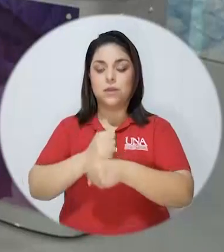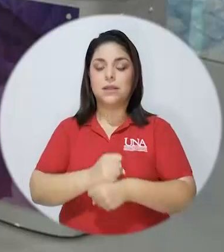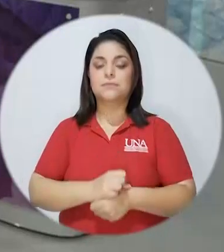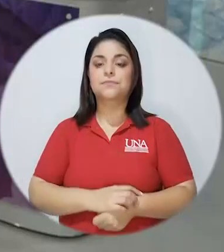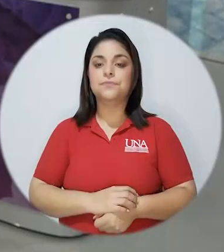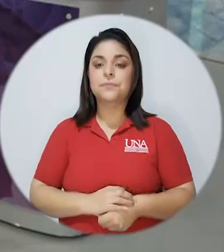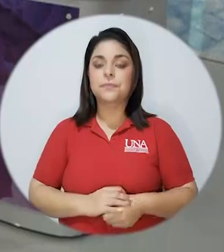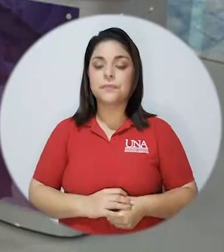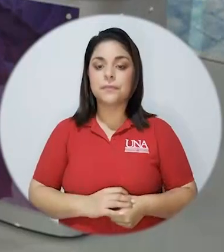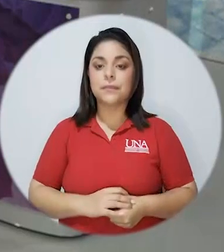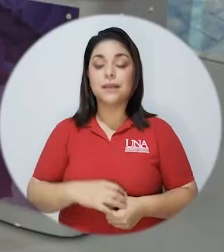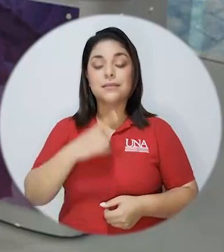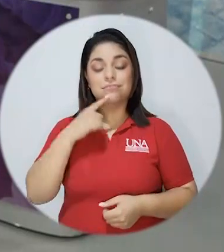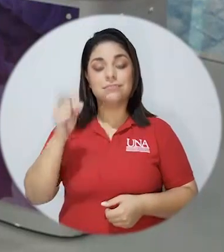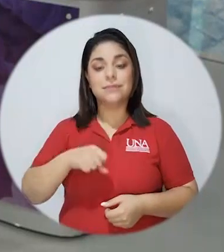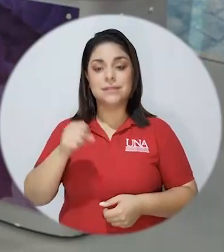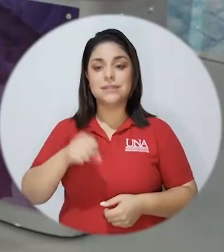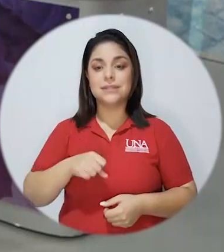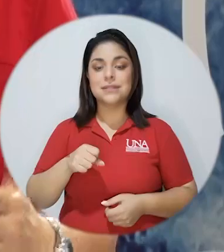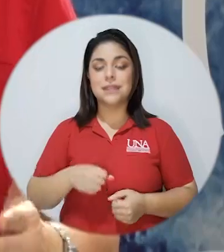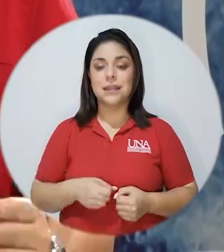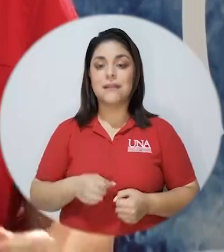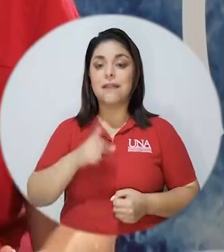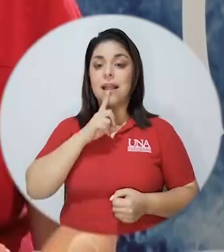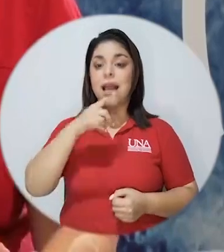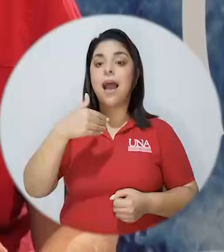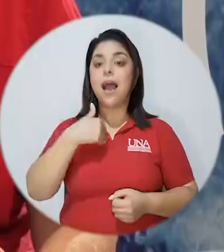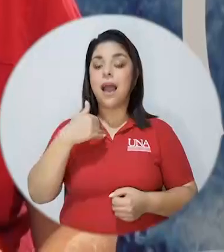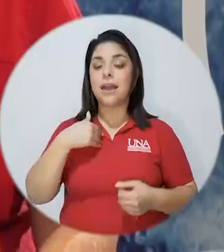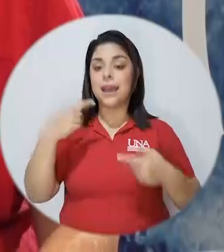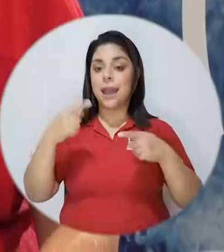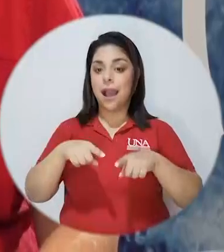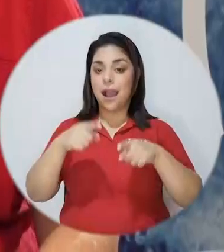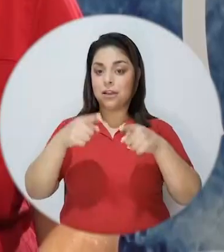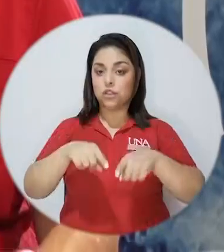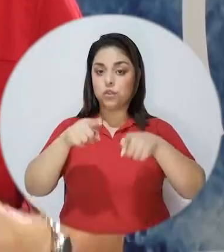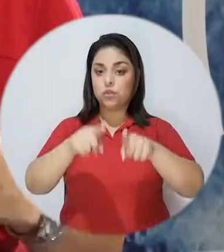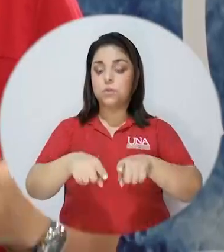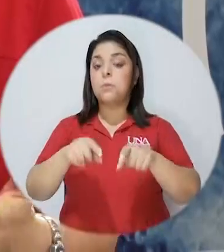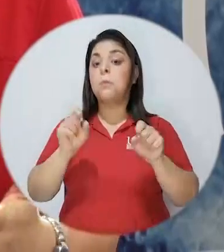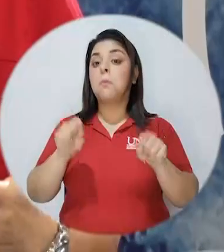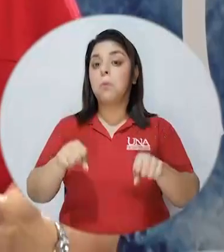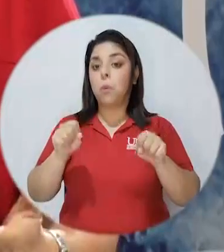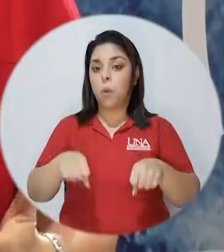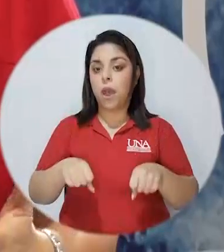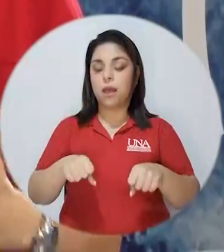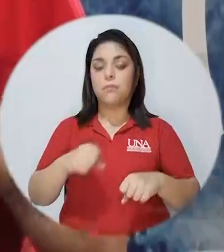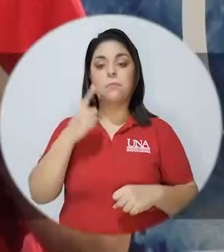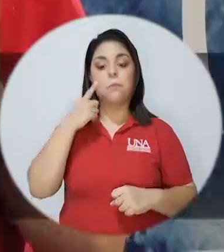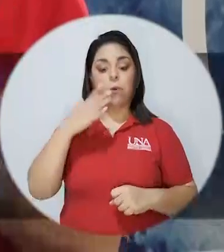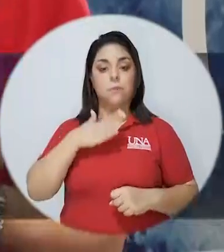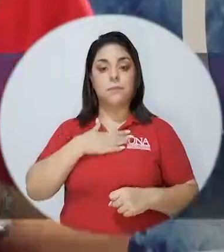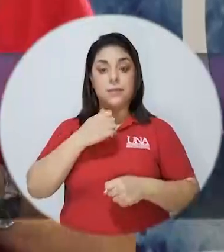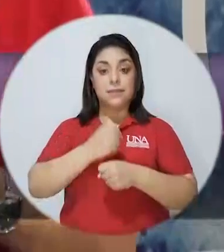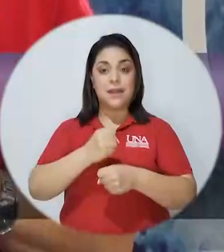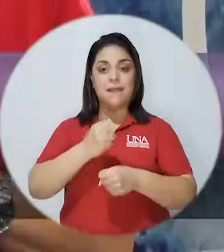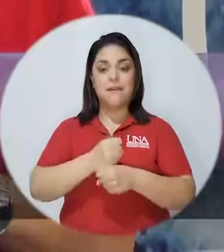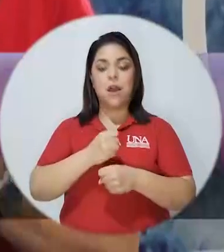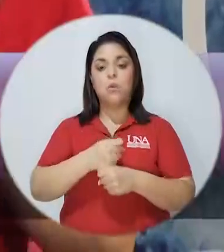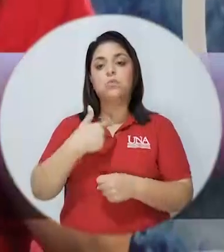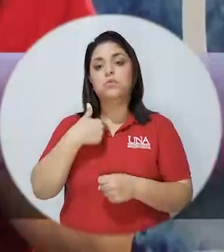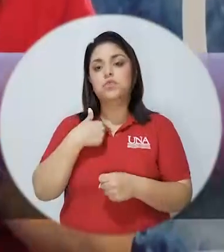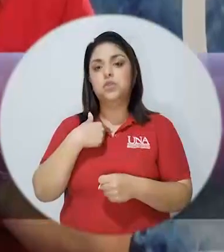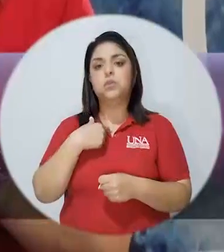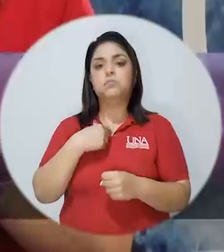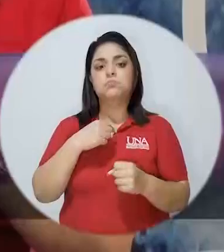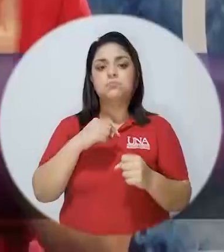de hecho, en eso sí es muy claro, ¿verdad? Ahora, hay casos, voy a decirlo, por ejemplo, eventualmente podría ser que por mi trabajo yo tenga que trabajar